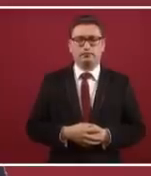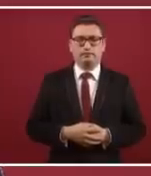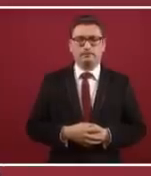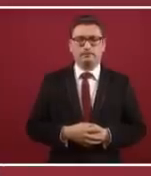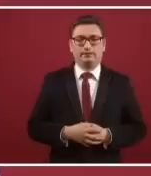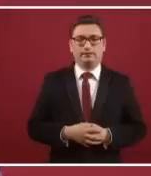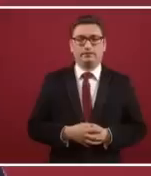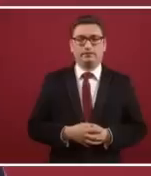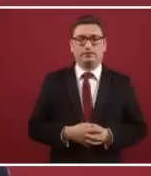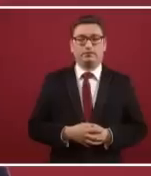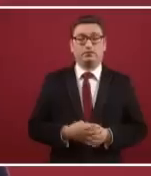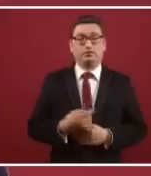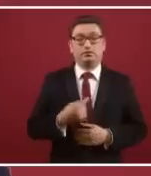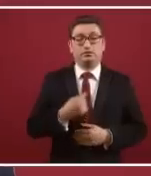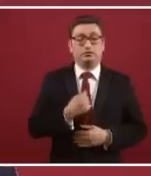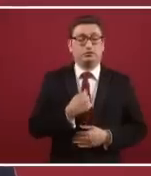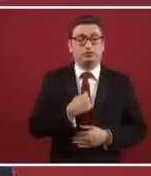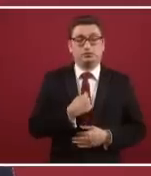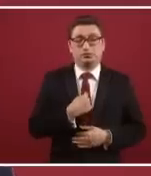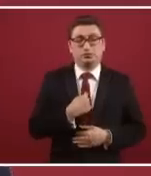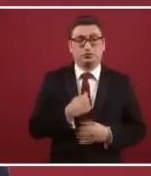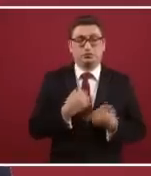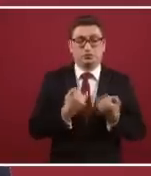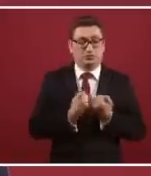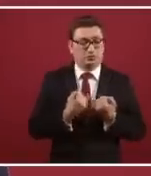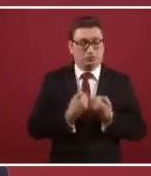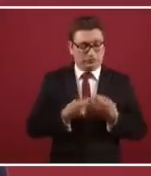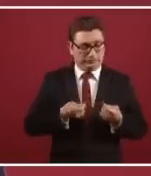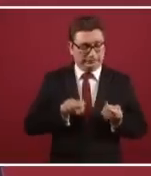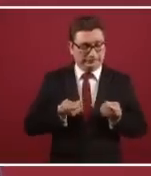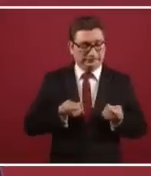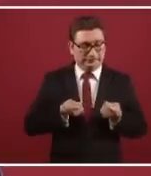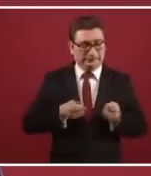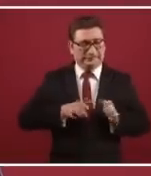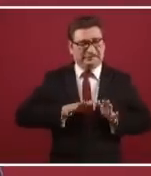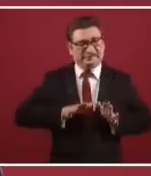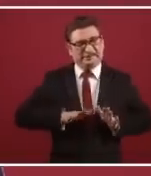Yo me he tenido que autolimitar mucho, no saben.